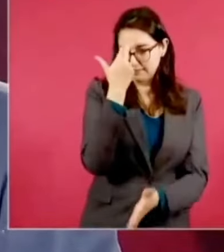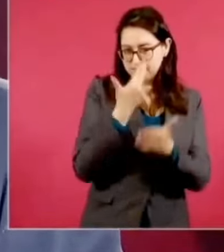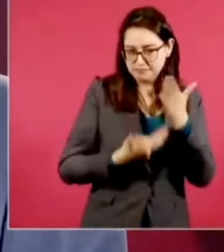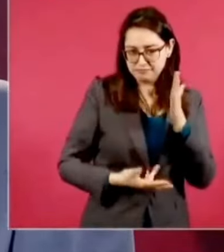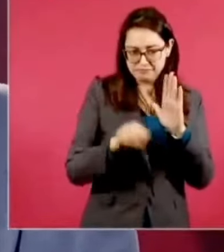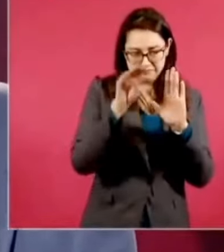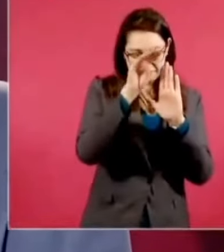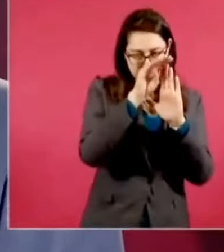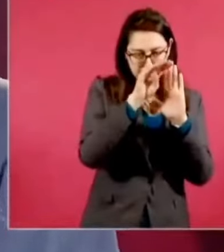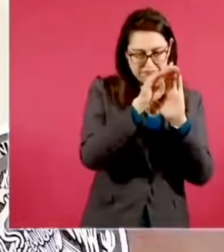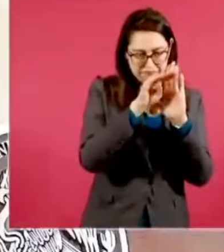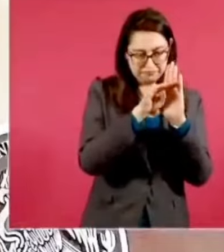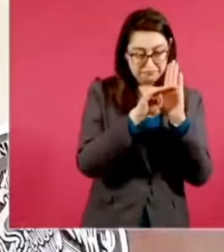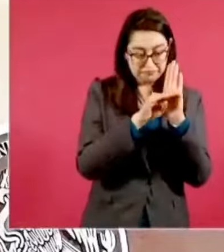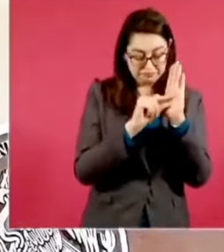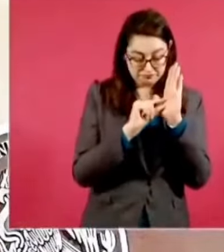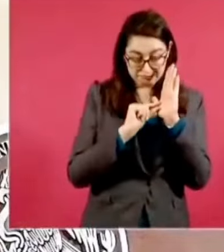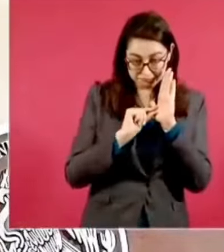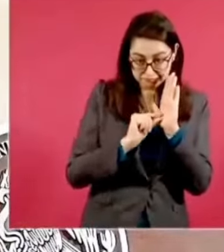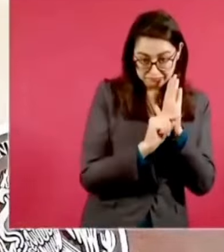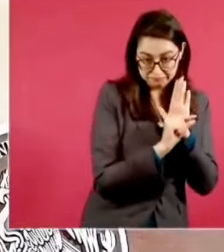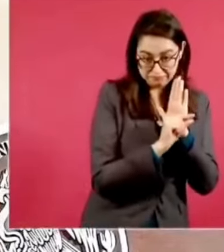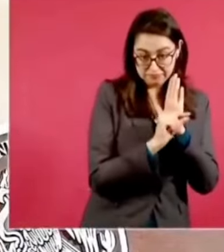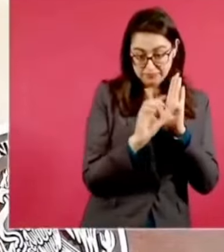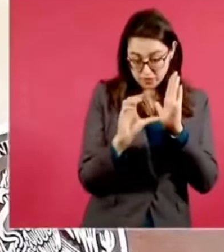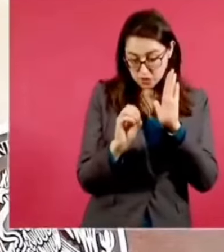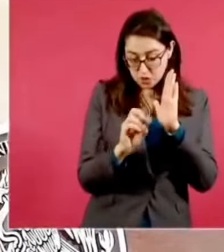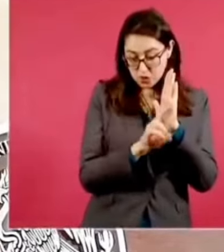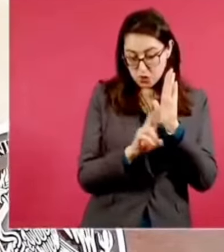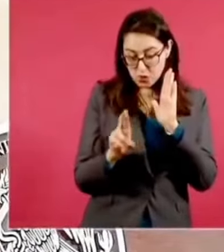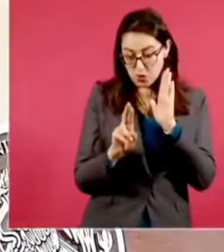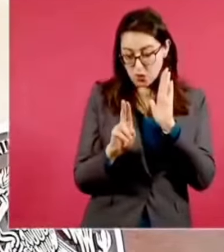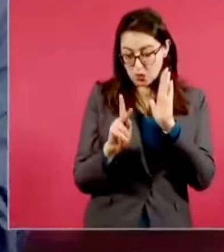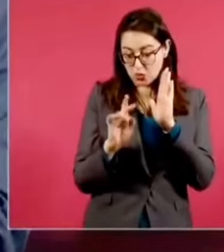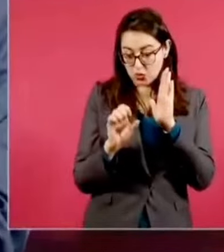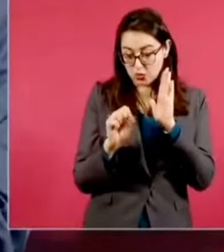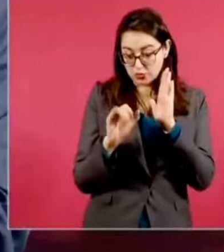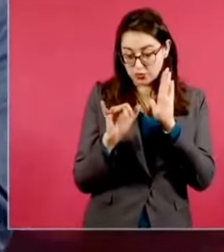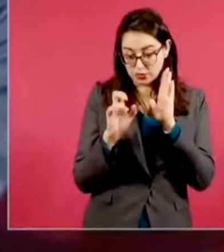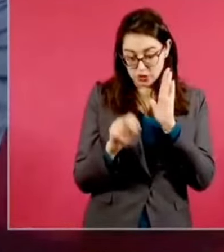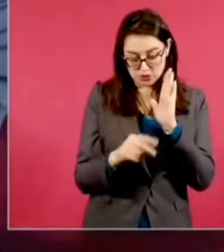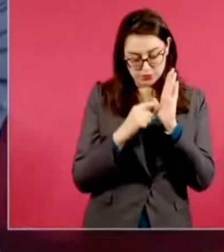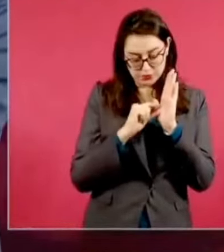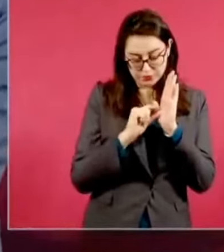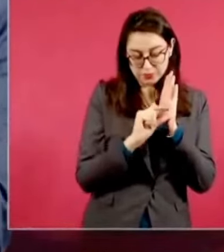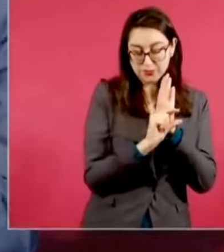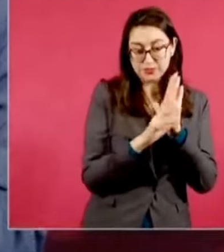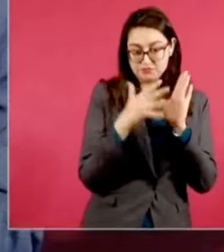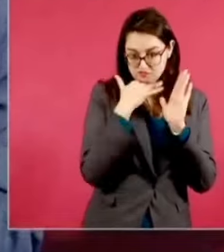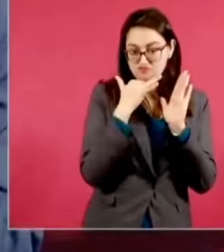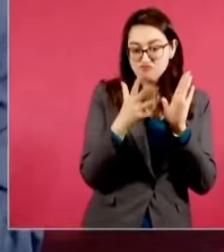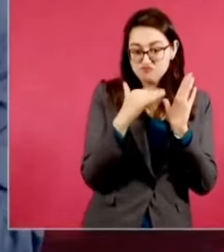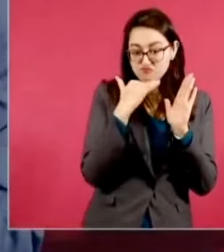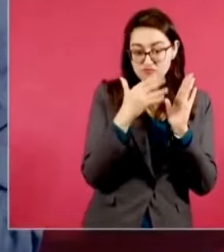el que la corrupción no se convertía o no se consideraba